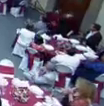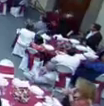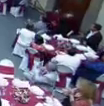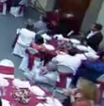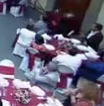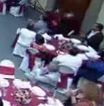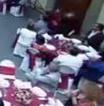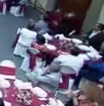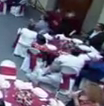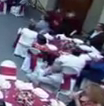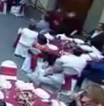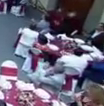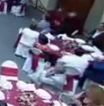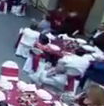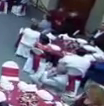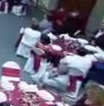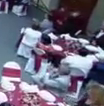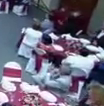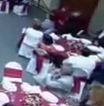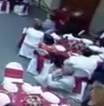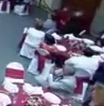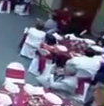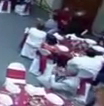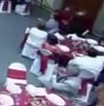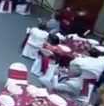Gobierno de México.